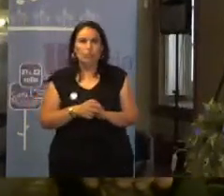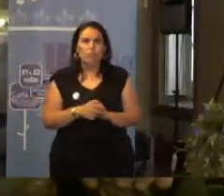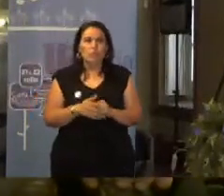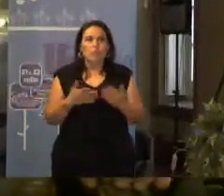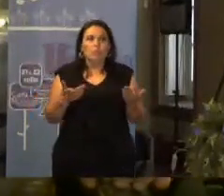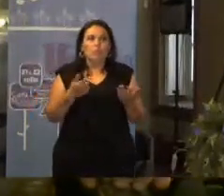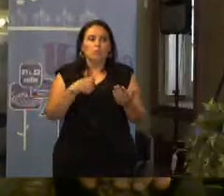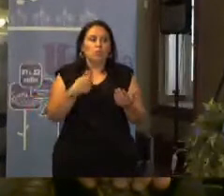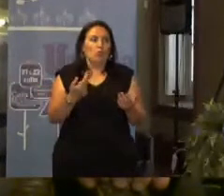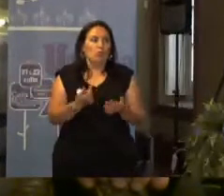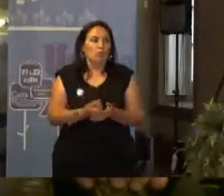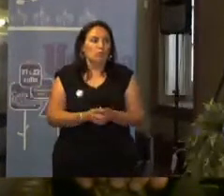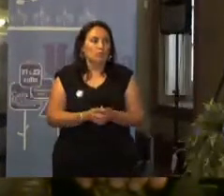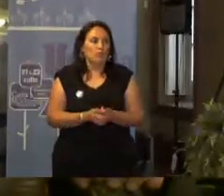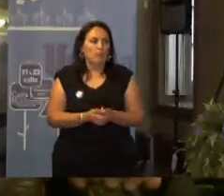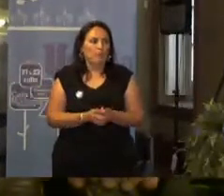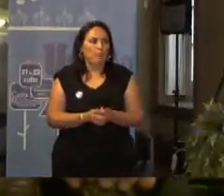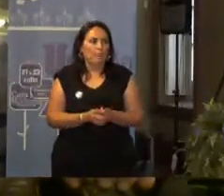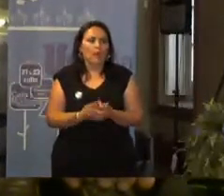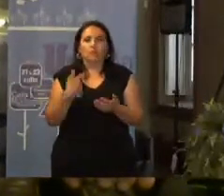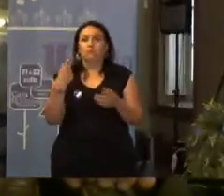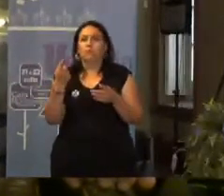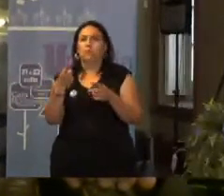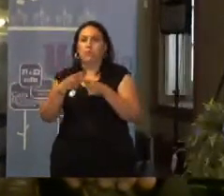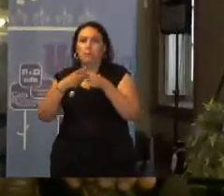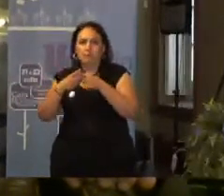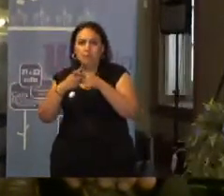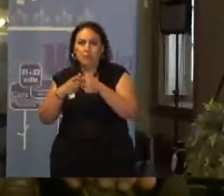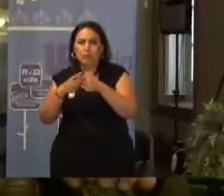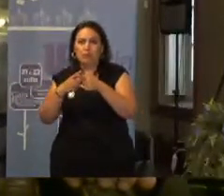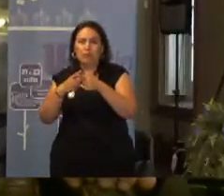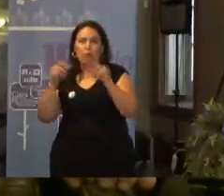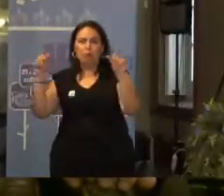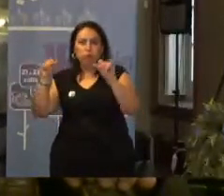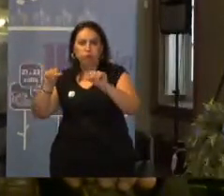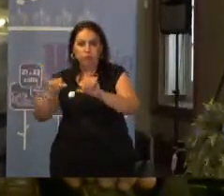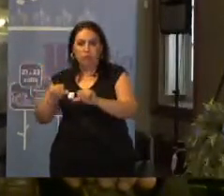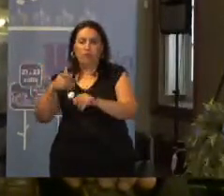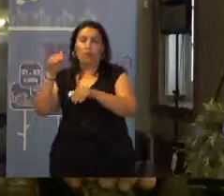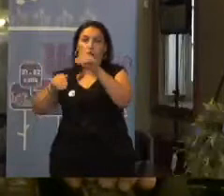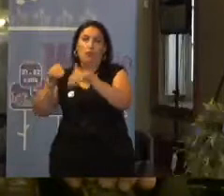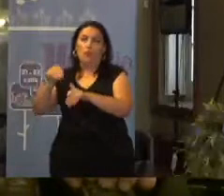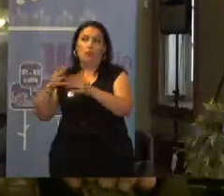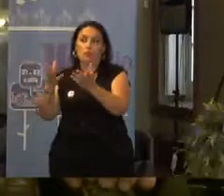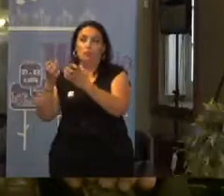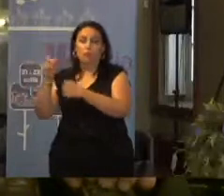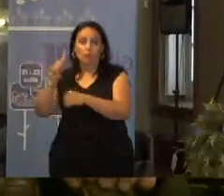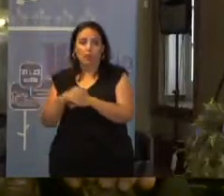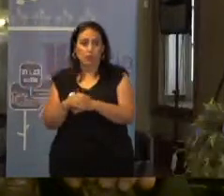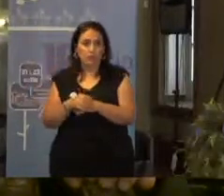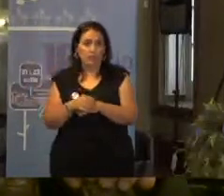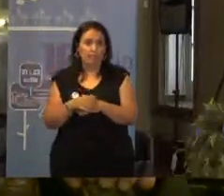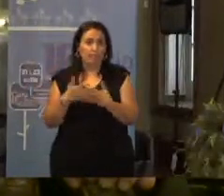pois, na caída do bipartito, no que o PP gañara as seguintes eleccións, tiveron moito que ver,